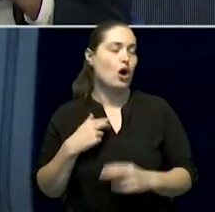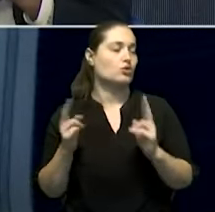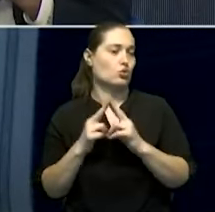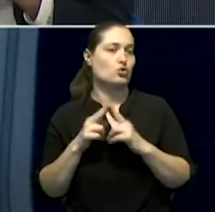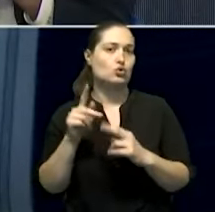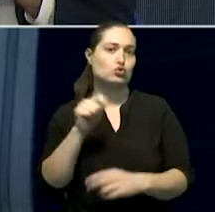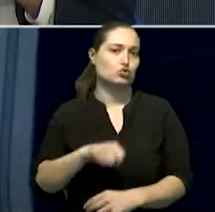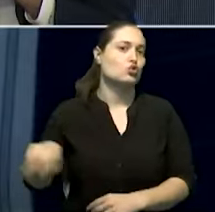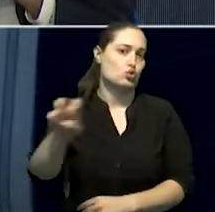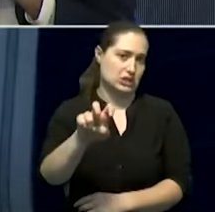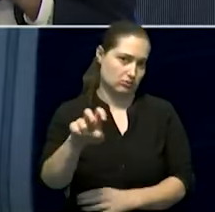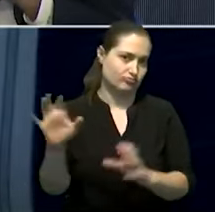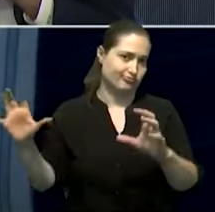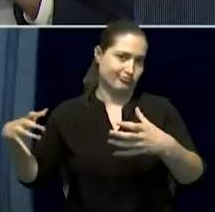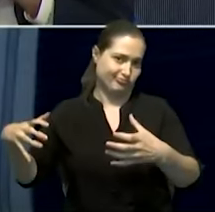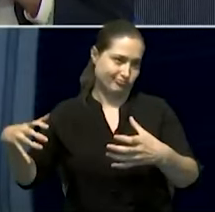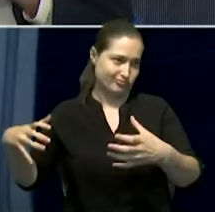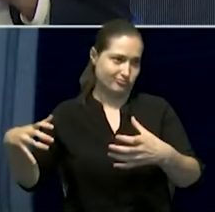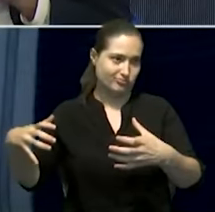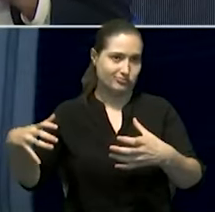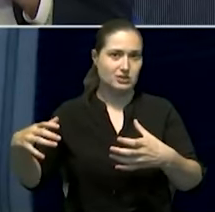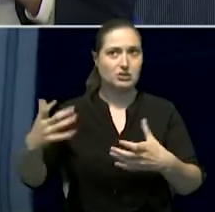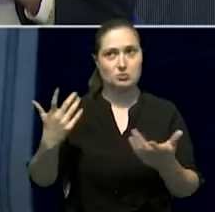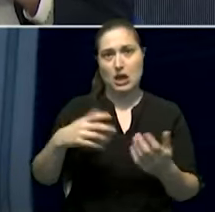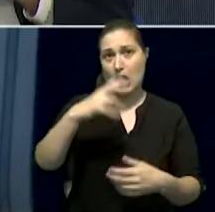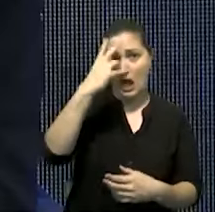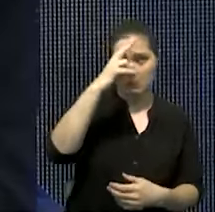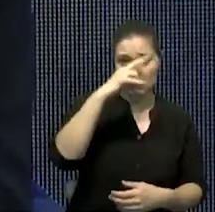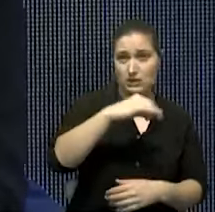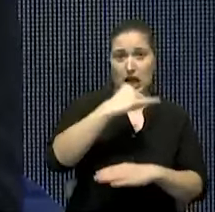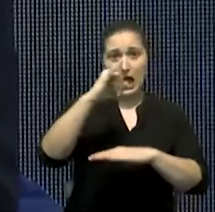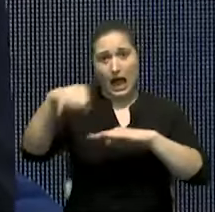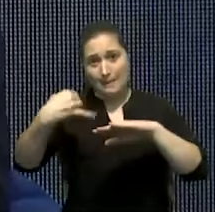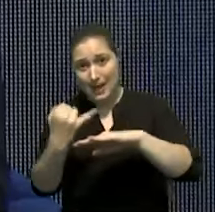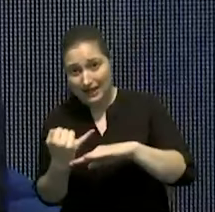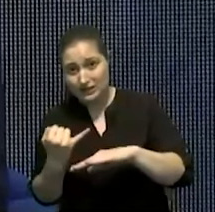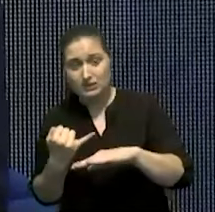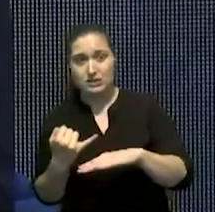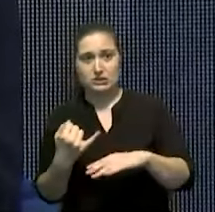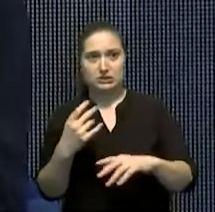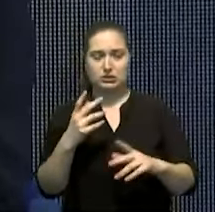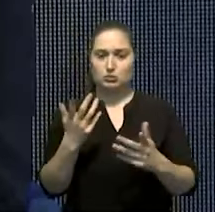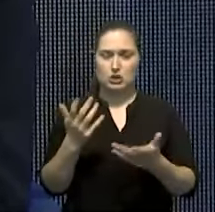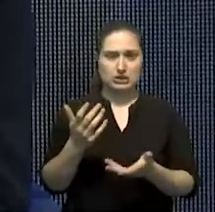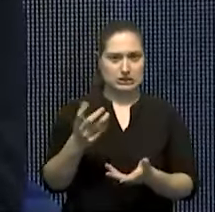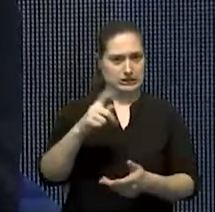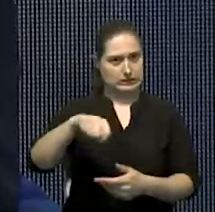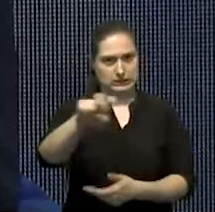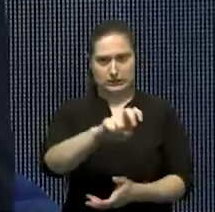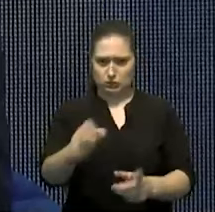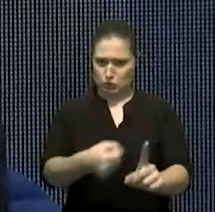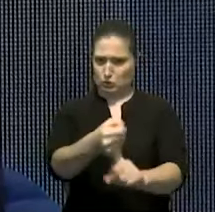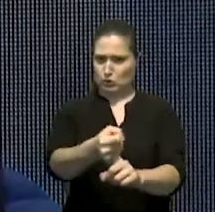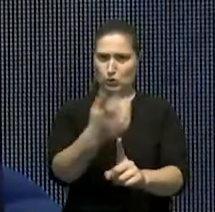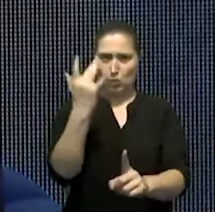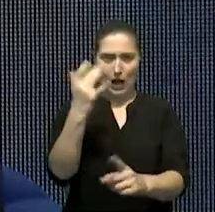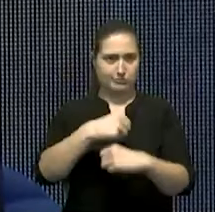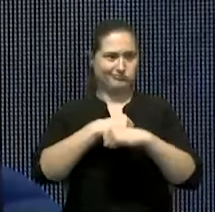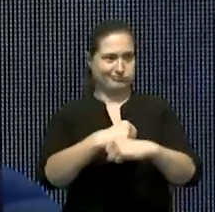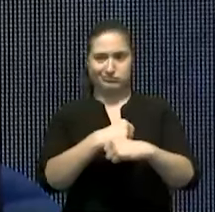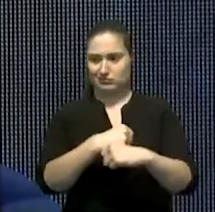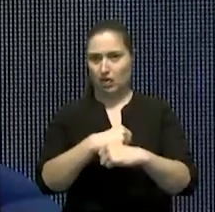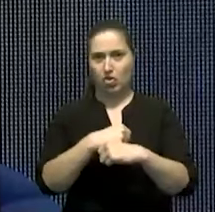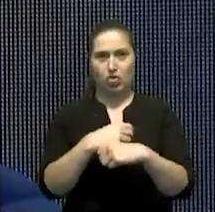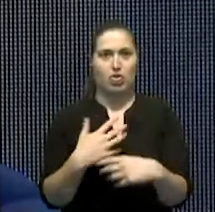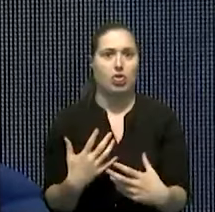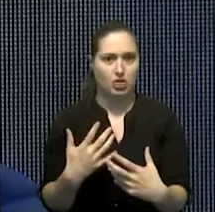afectando a a los otros destinos como México como Jamaica es la Seguridad Ciudadana nosotros tenemos que duplicar la cantidad de